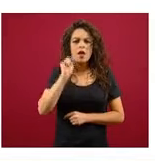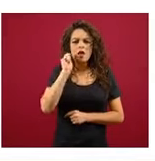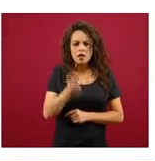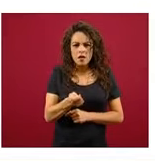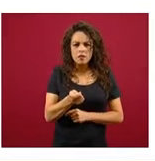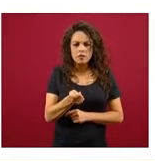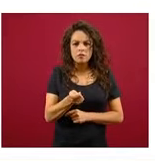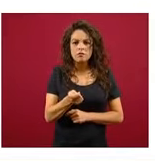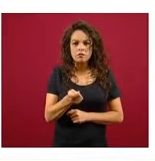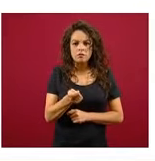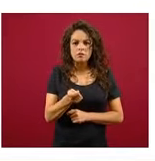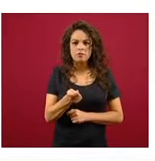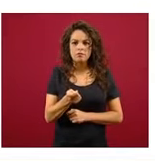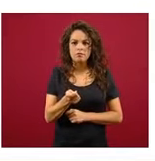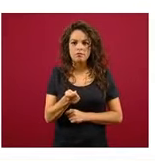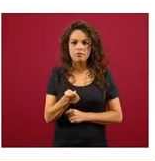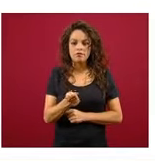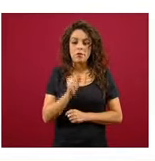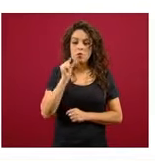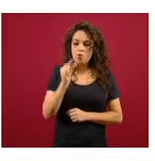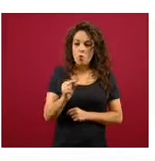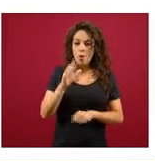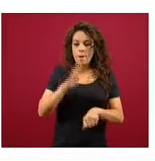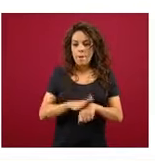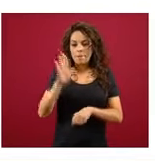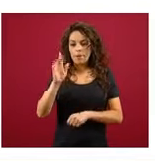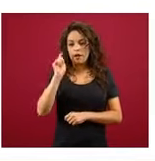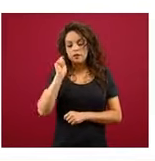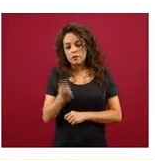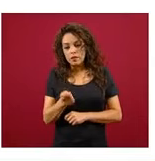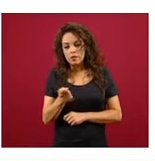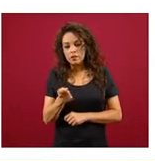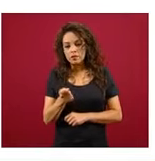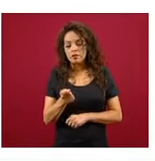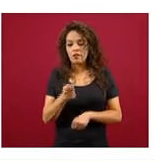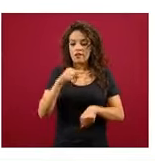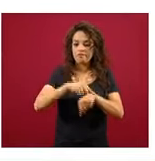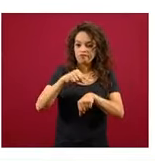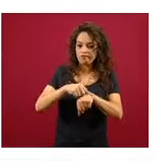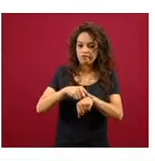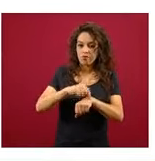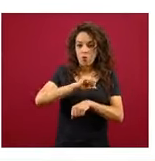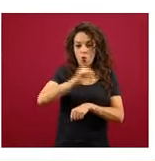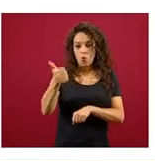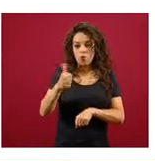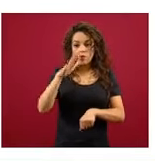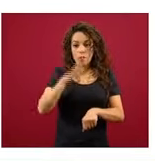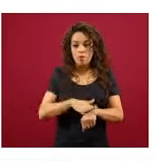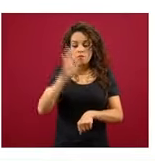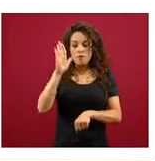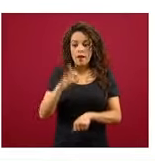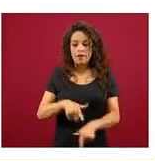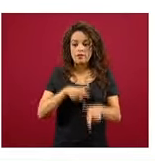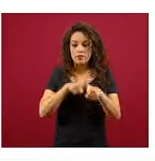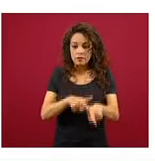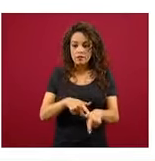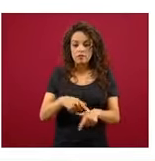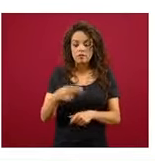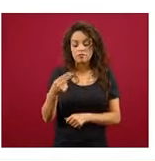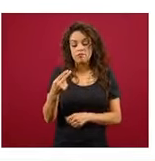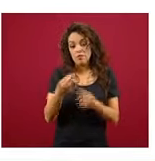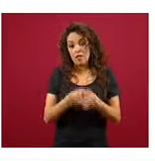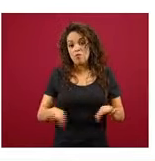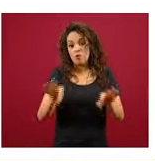vez medicalizando tal vez un poco más, que es importante, y hay muchas enfermedades que son mucho más prevalentes e importantes en el adulto